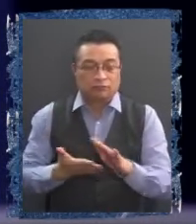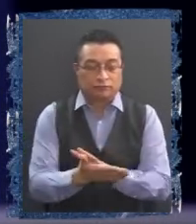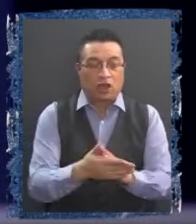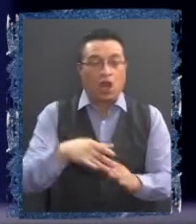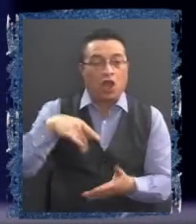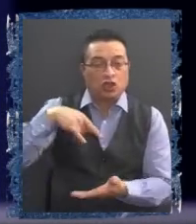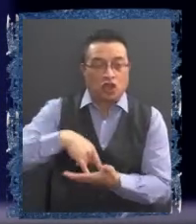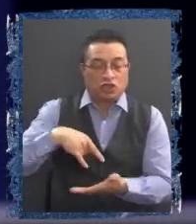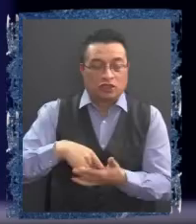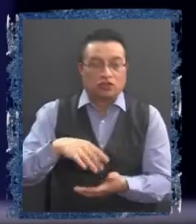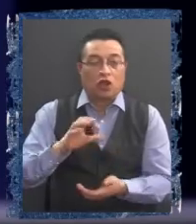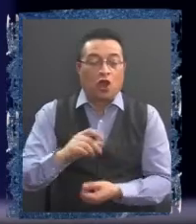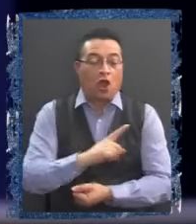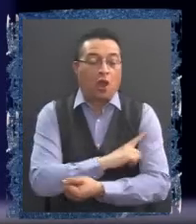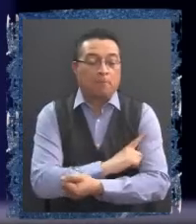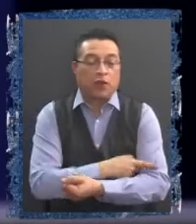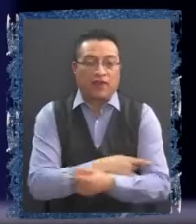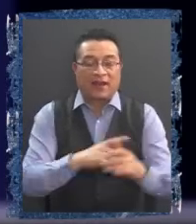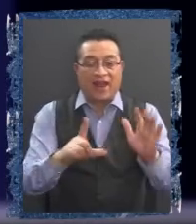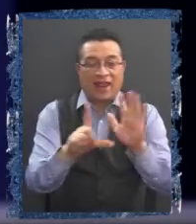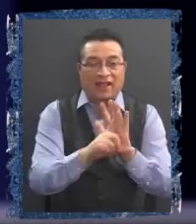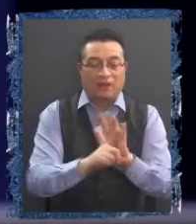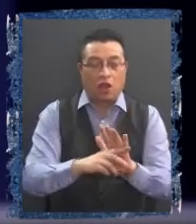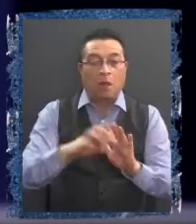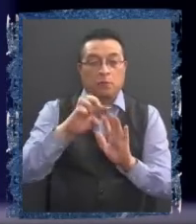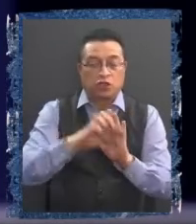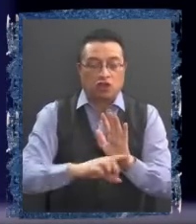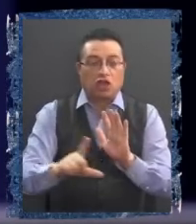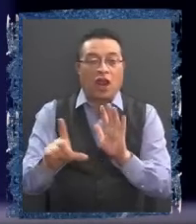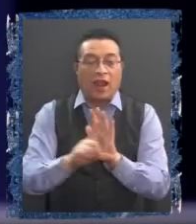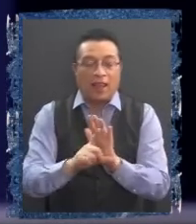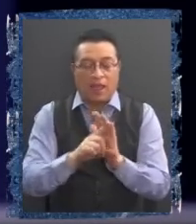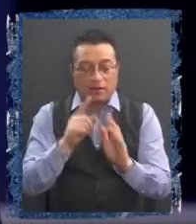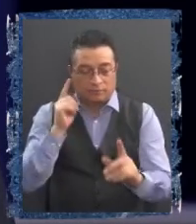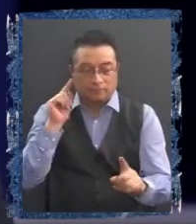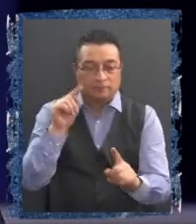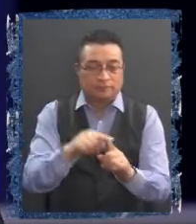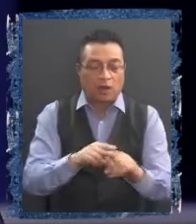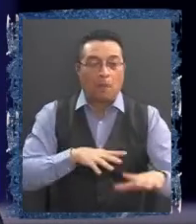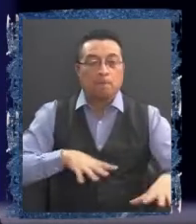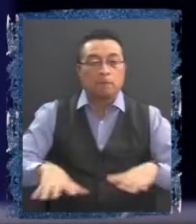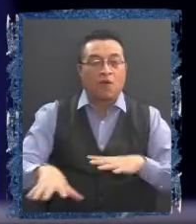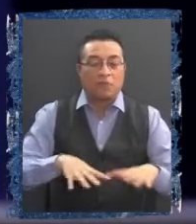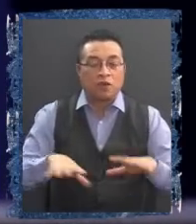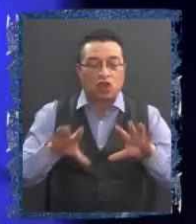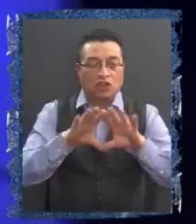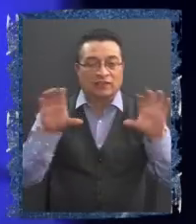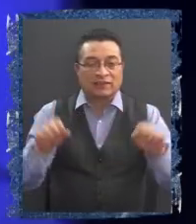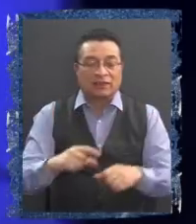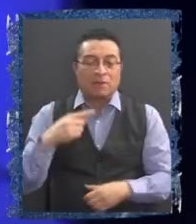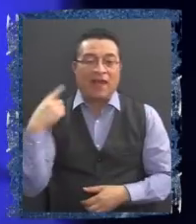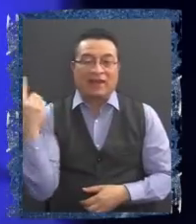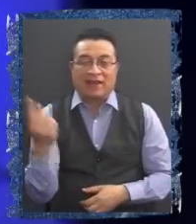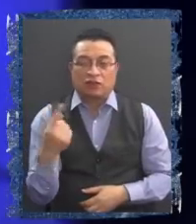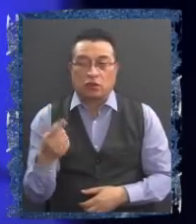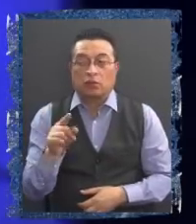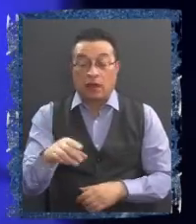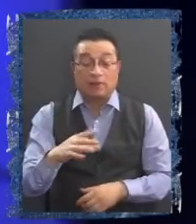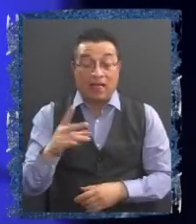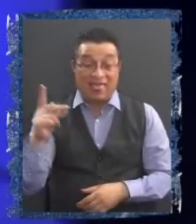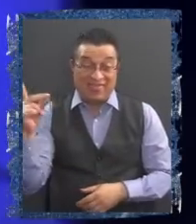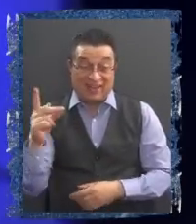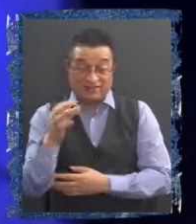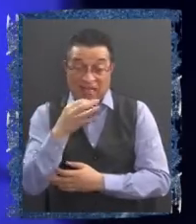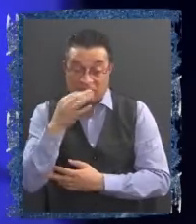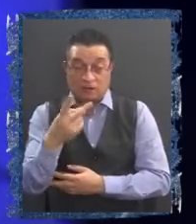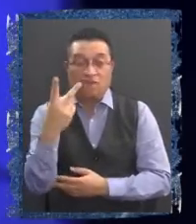o al Poder Legislativo los proyectos de ley destinados a poner en movimiento este sistema nacional. La derecha está proponiendo 20 años de